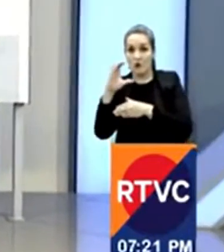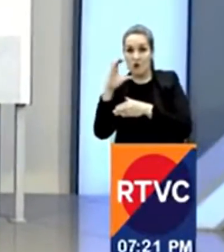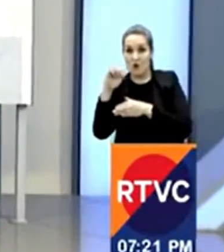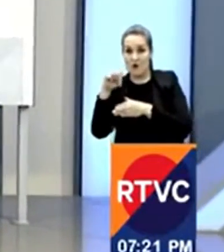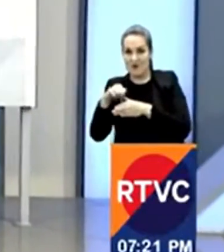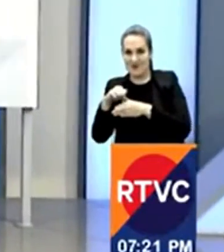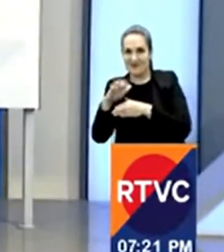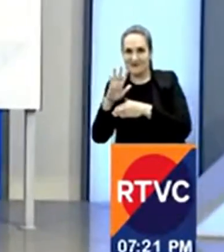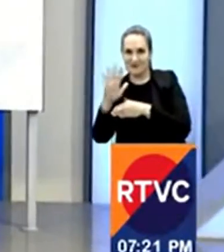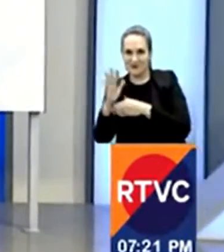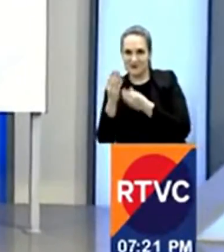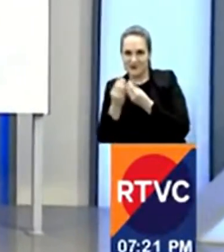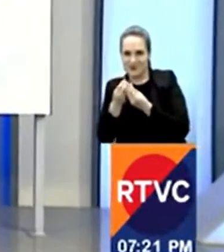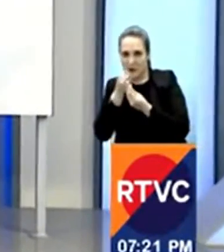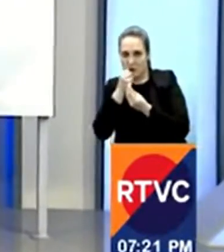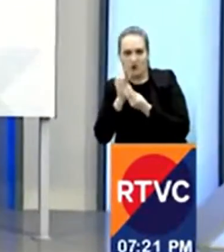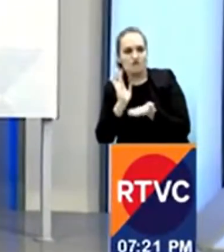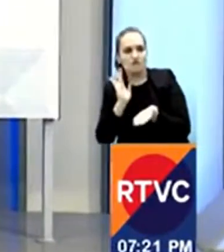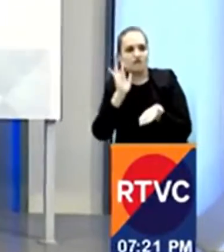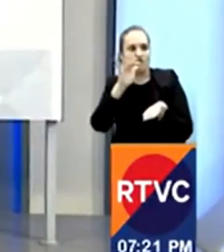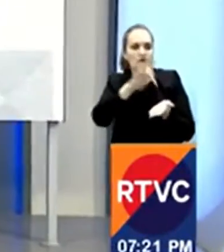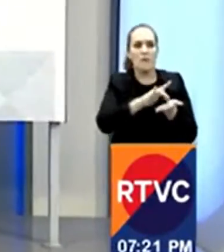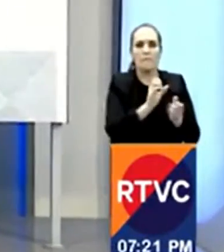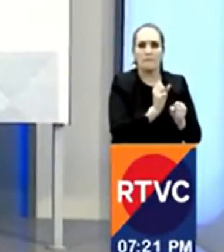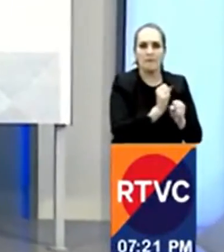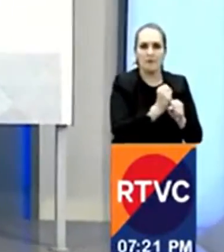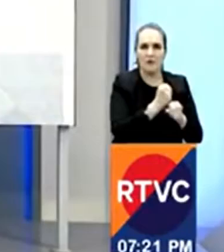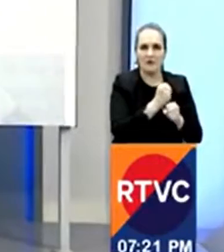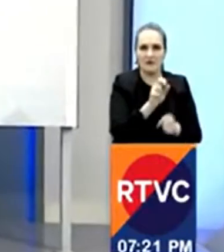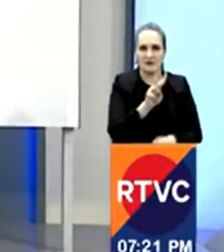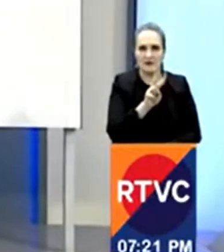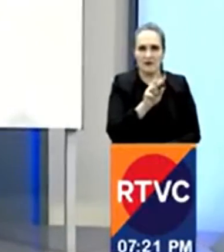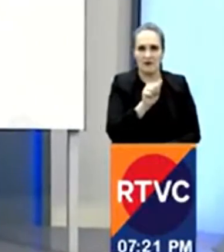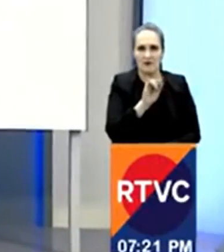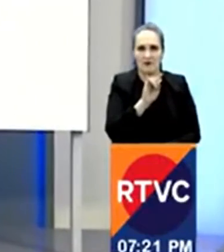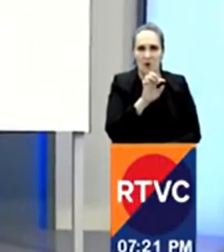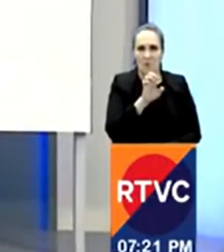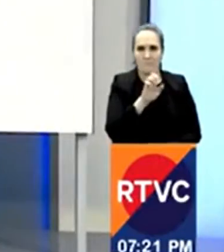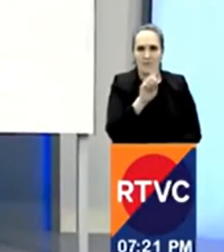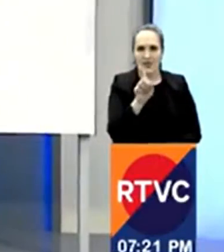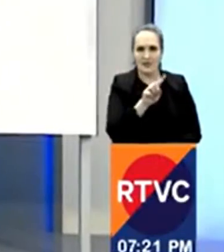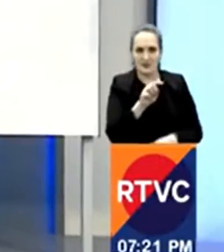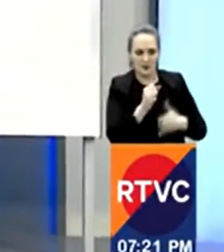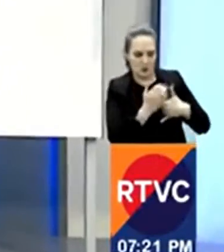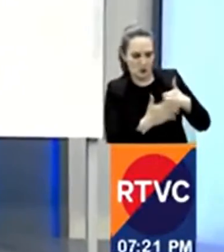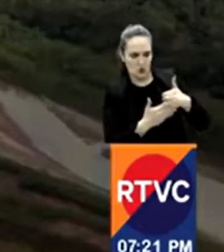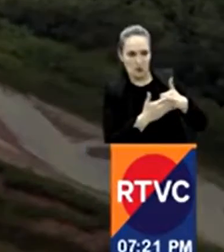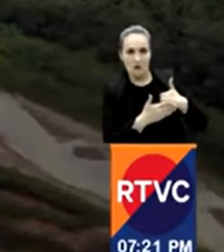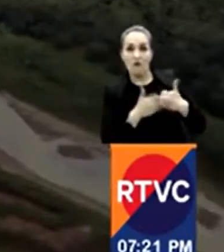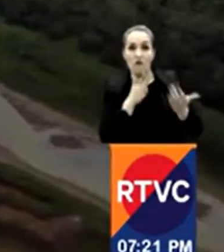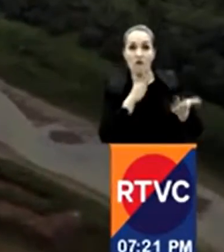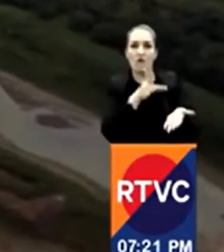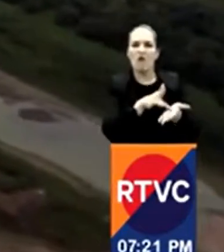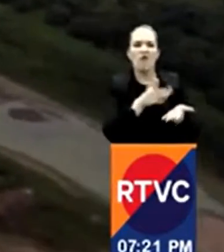de Urania, averiguamos cómo se preparan para esta trascendental jornada del domingo.